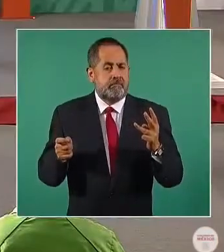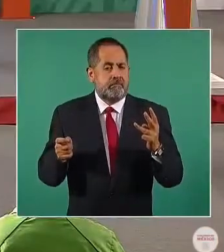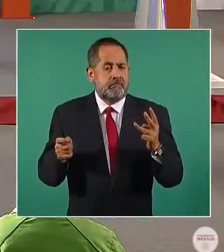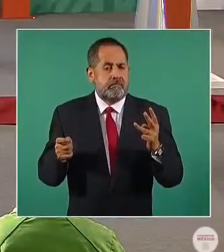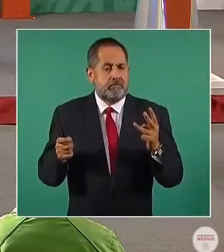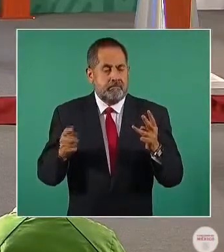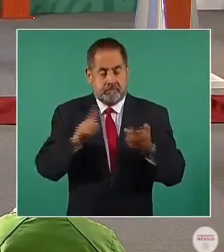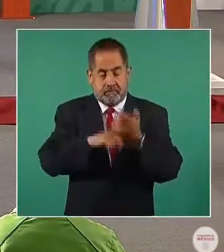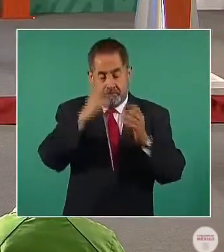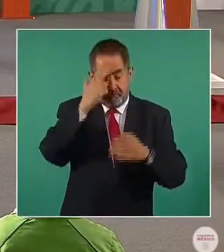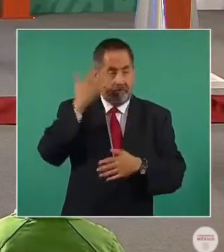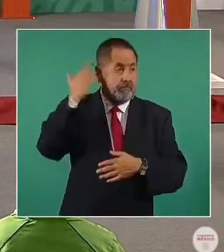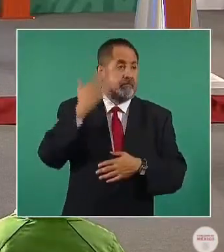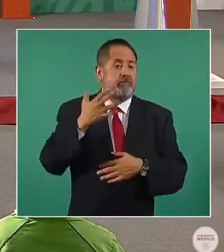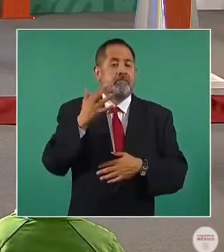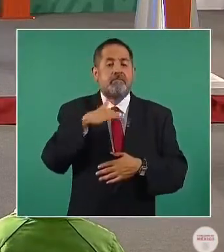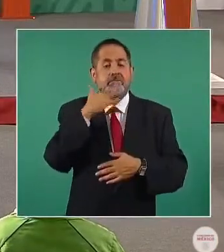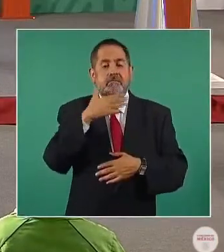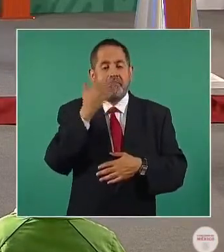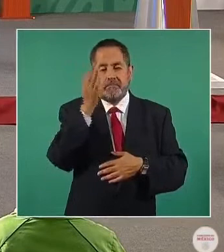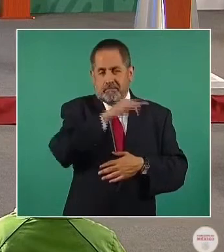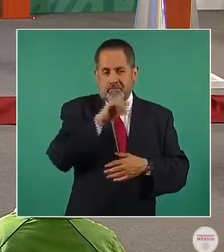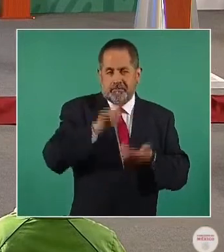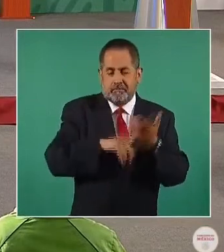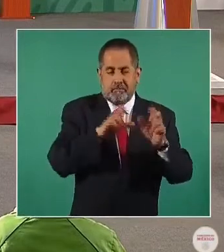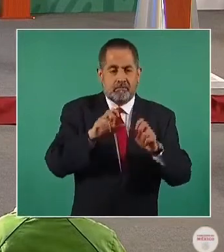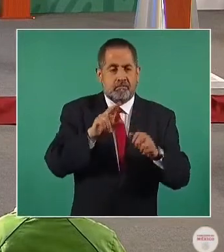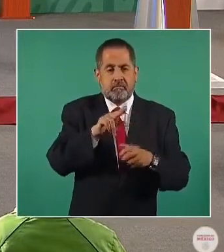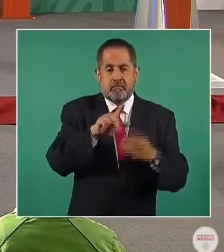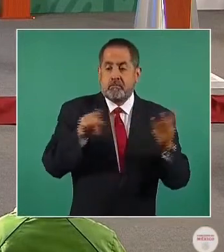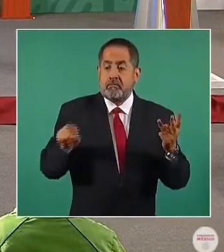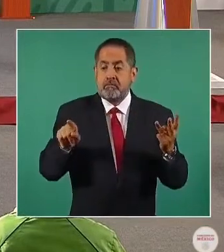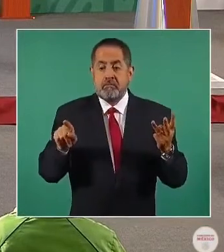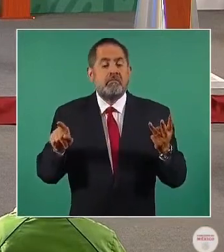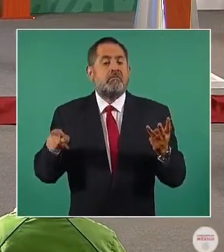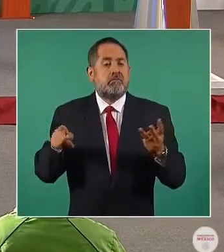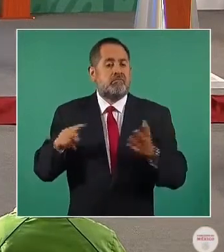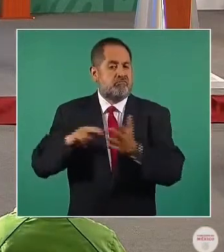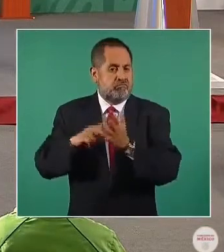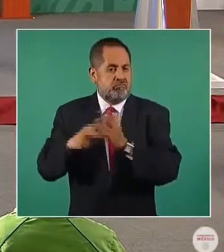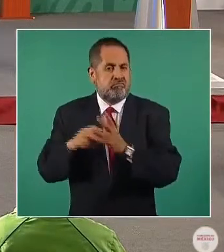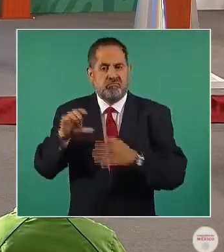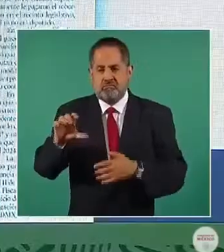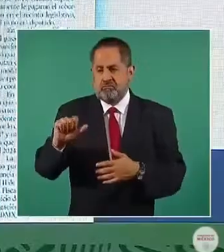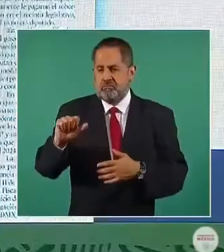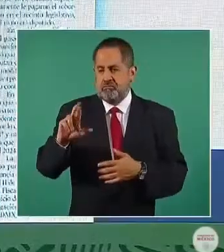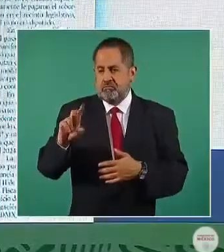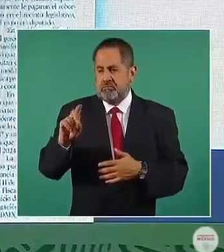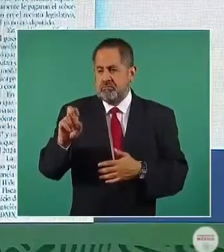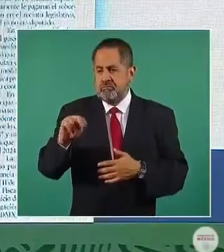después del fraude del 88, va el ingeniero Cárdenas de nuevo